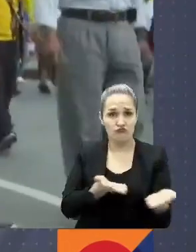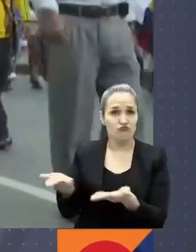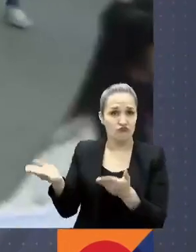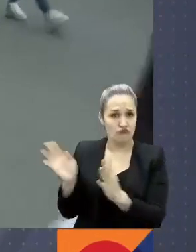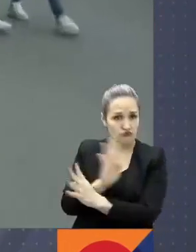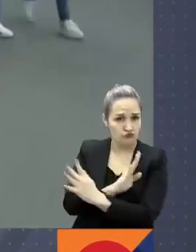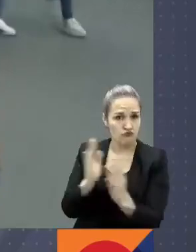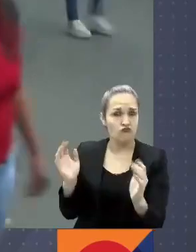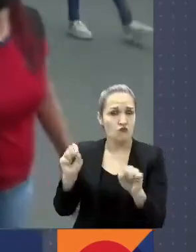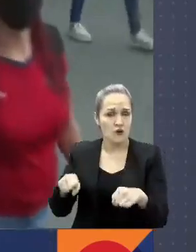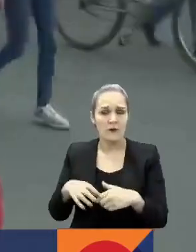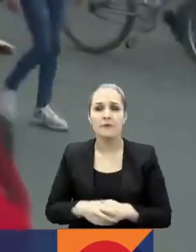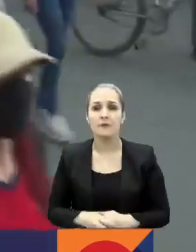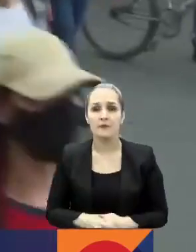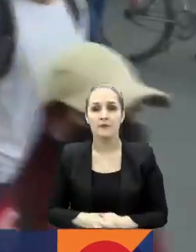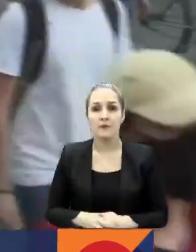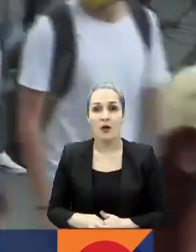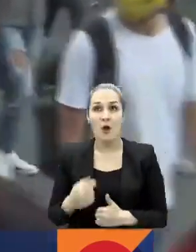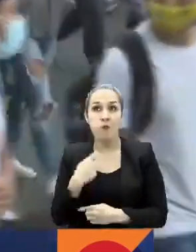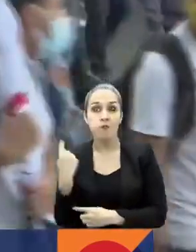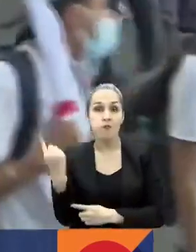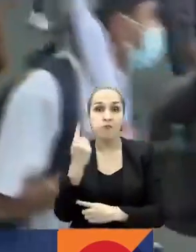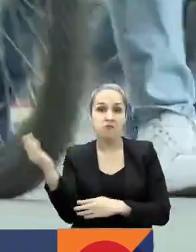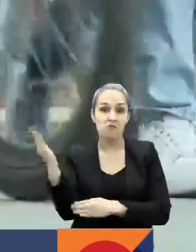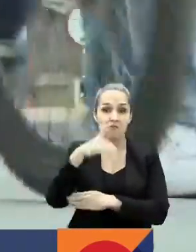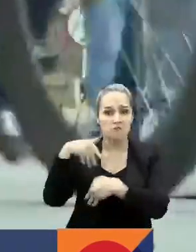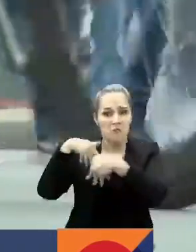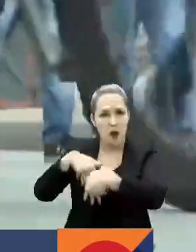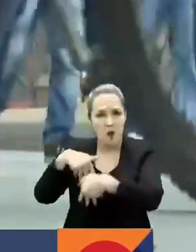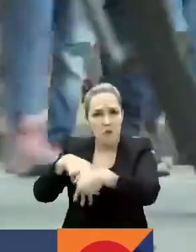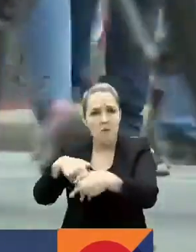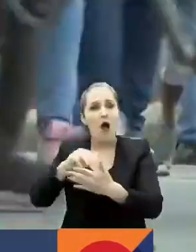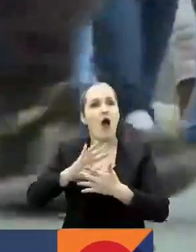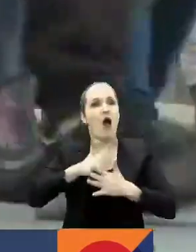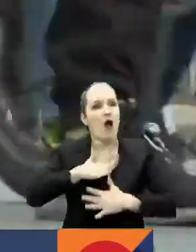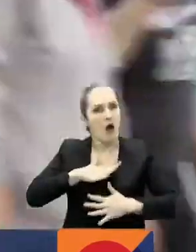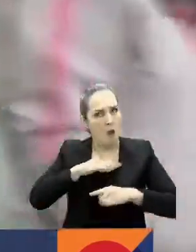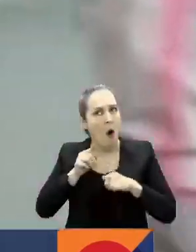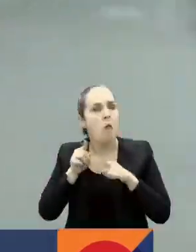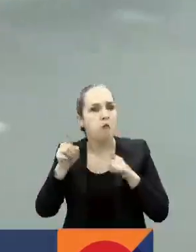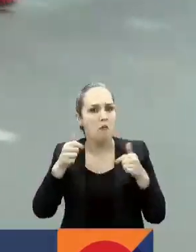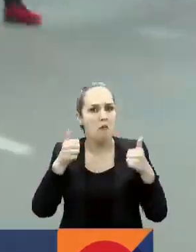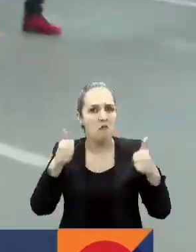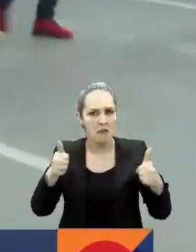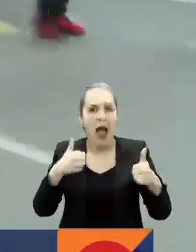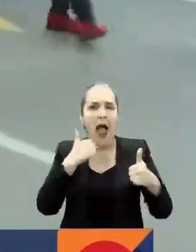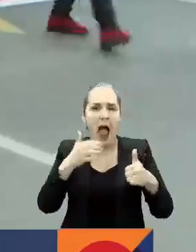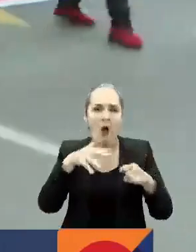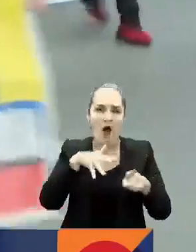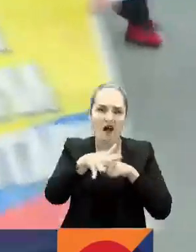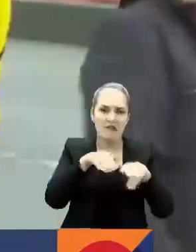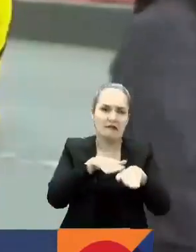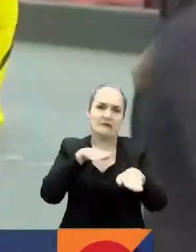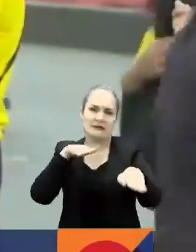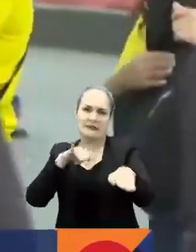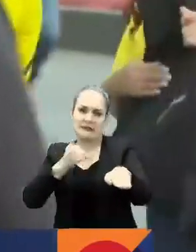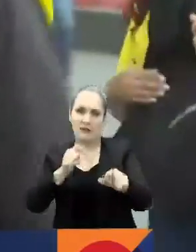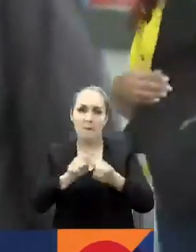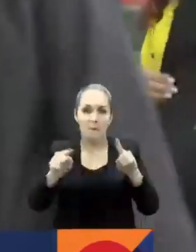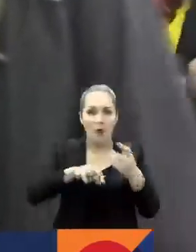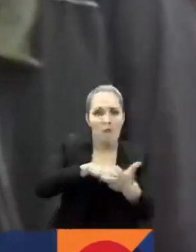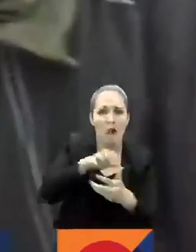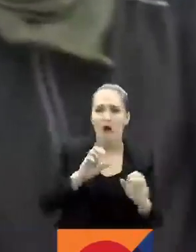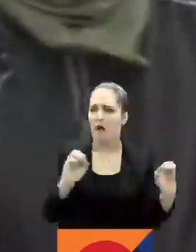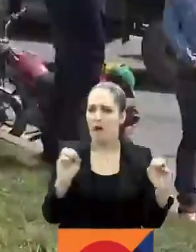Jornada de marchas en el país transcurren con calma, con gestiones vehiculares sin alteraciones de orden público. Estamos en directo desde